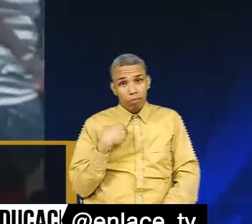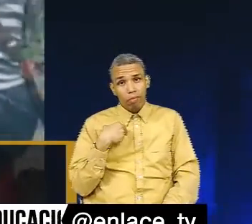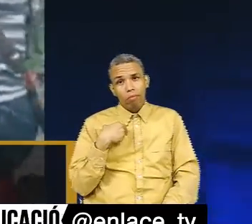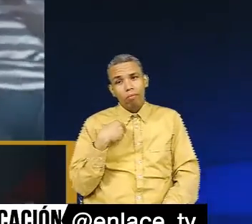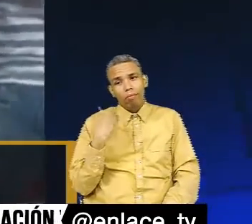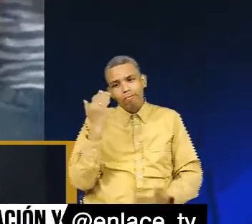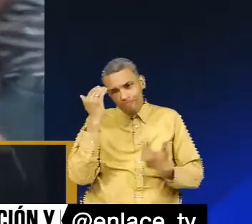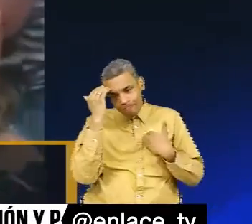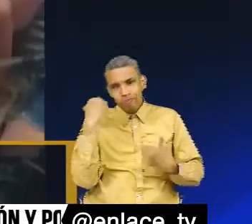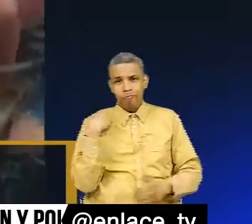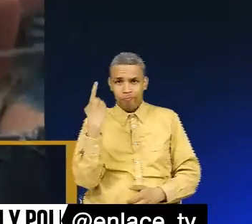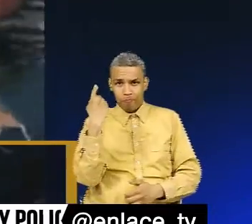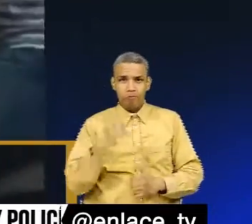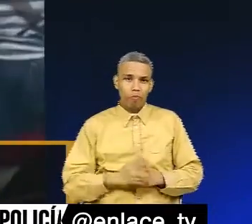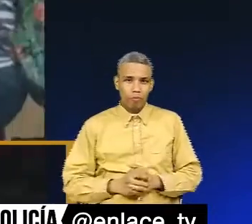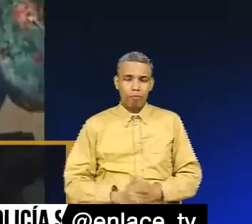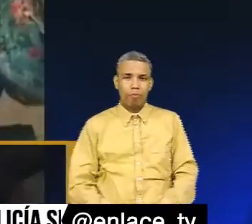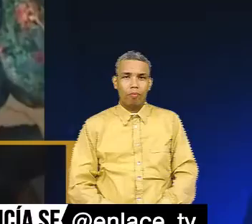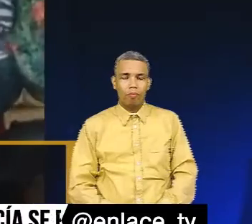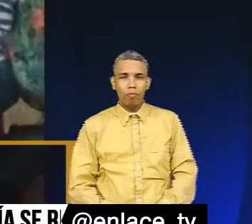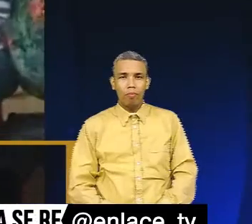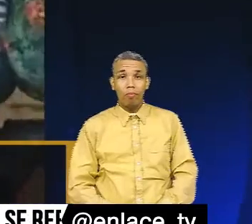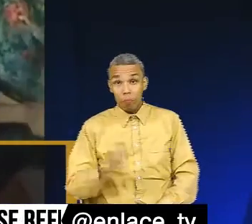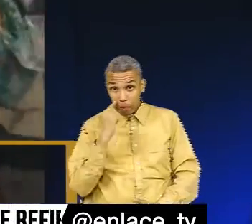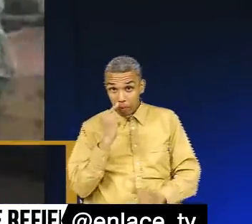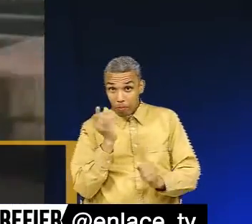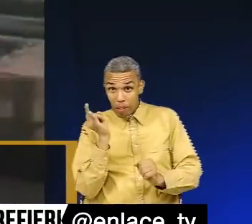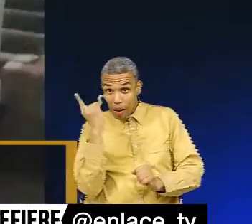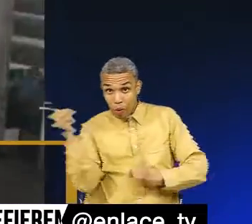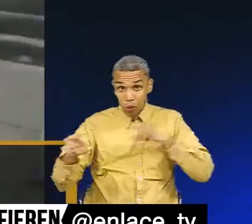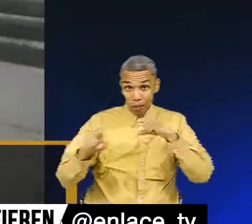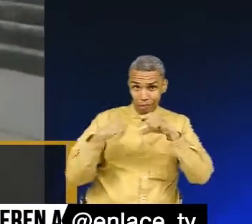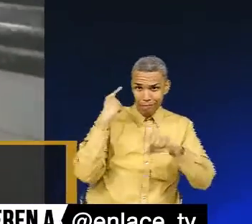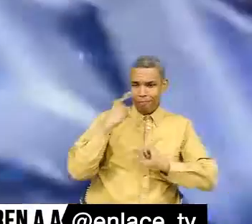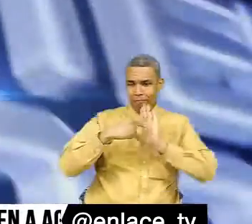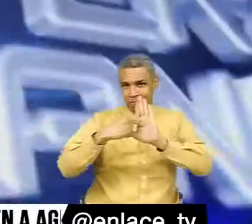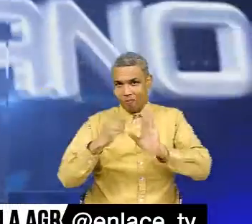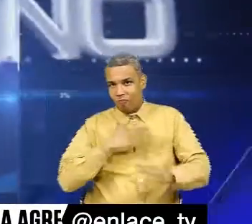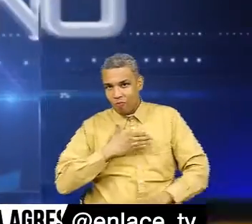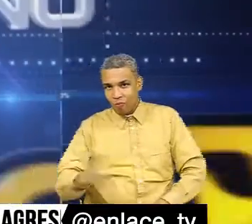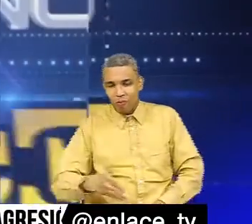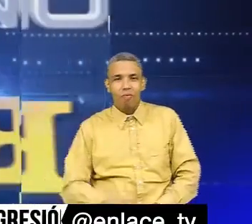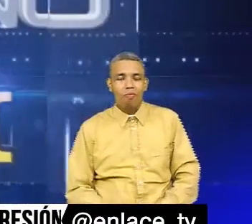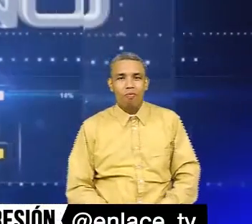nuestros barranqueños a Enlace Televisión. Seguimos muy atentos a sus denuncias.